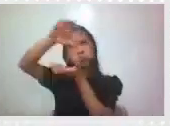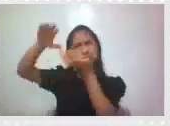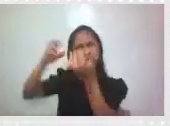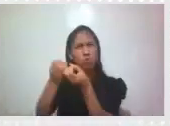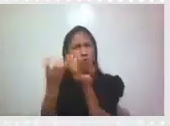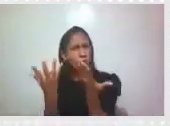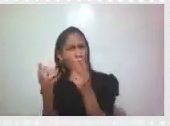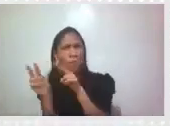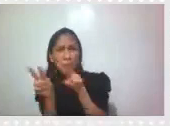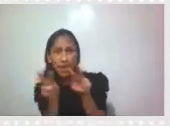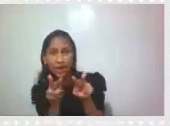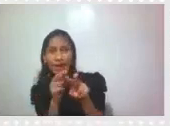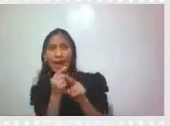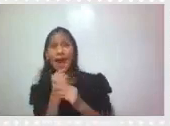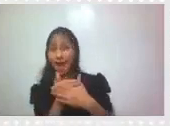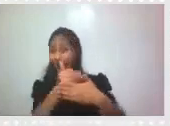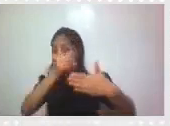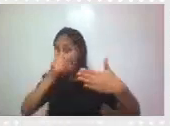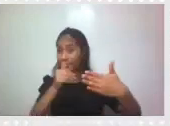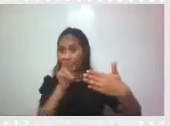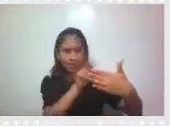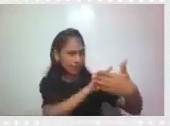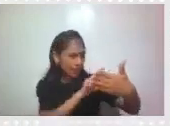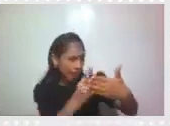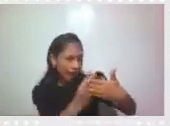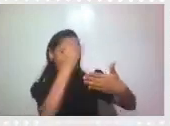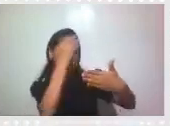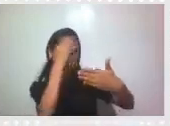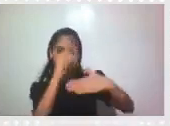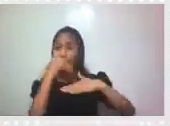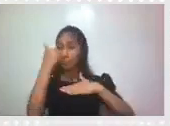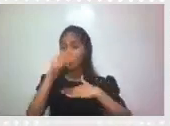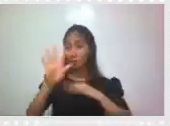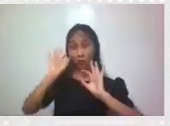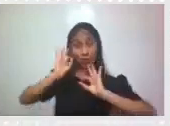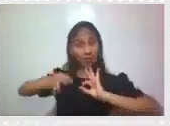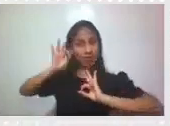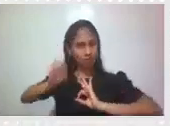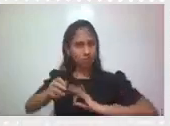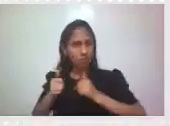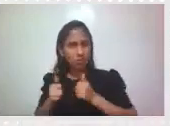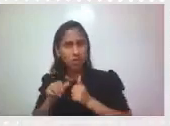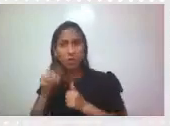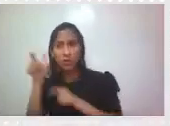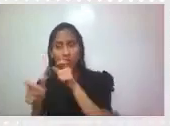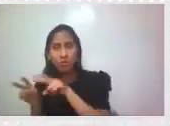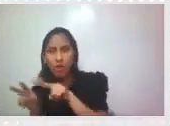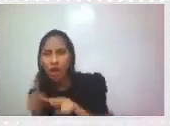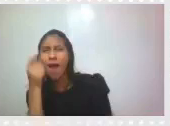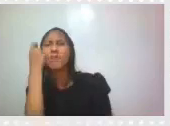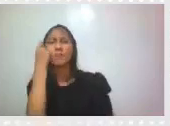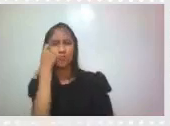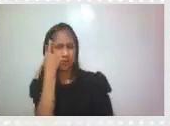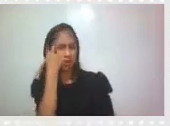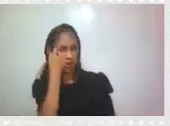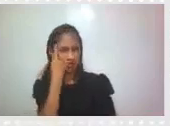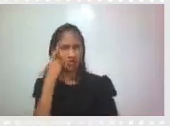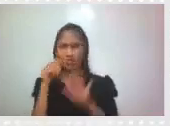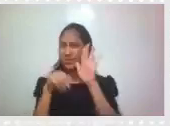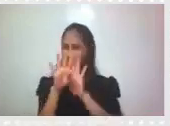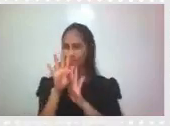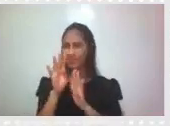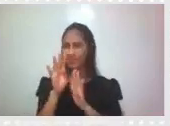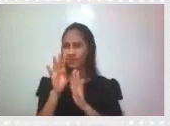sus interpretaciones puedan ser mejor efectuadas y el público al que se dirigen tengan una mejor comprensión del